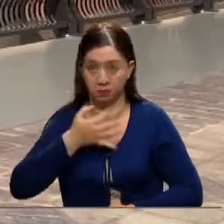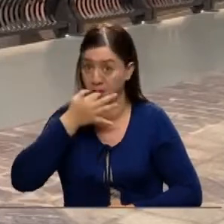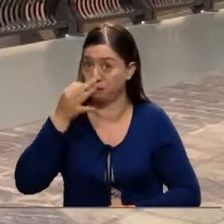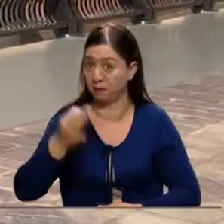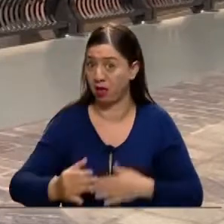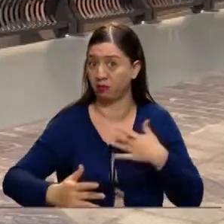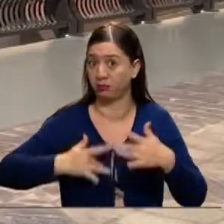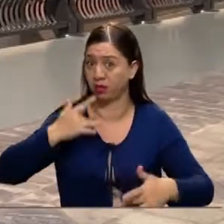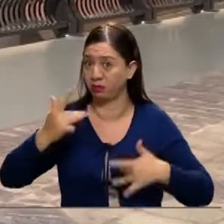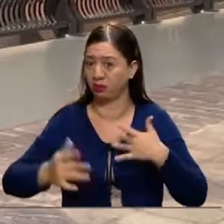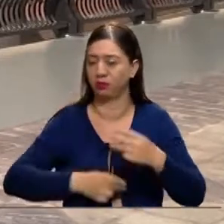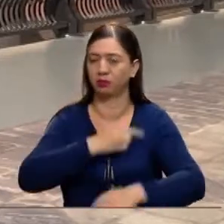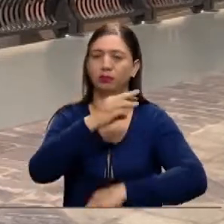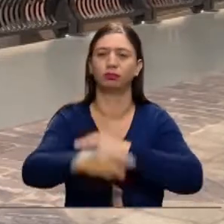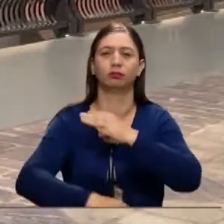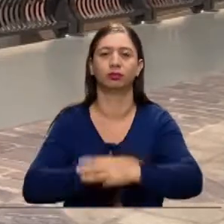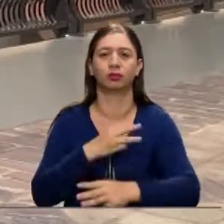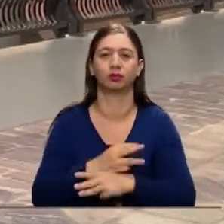el verdadero disfrute del Mundial.